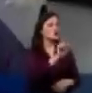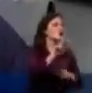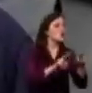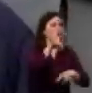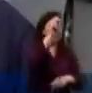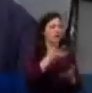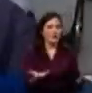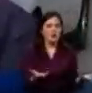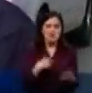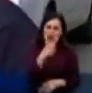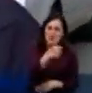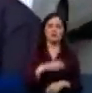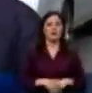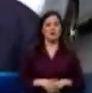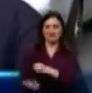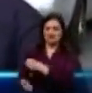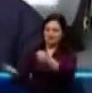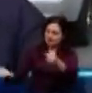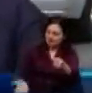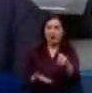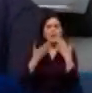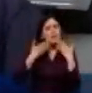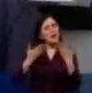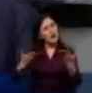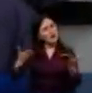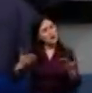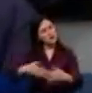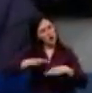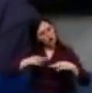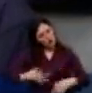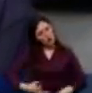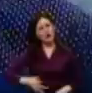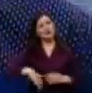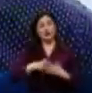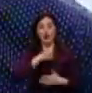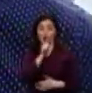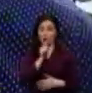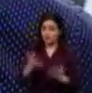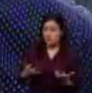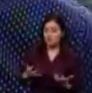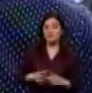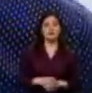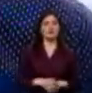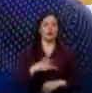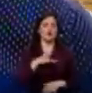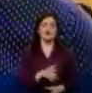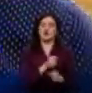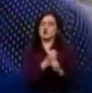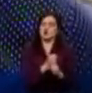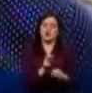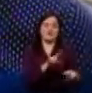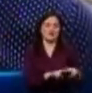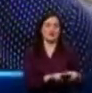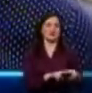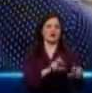Te reciben, te abren la puerta, entonces son muy amables como choferes, te dicen le ofrezco agüita. Por la seguridad que me representa el tema de saber